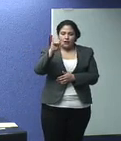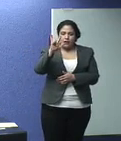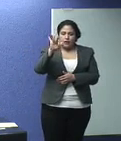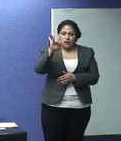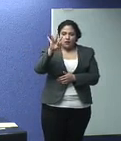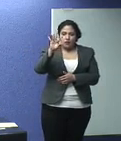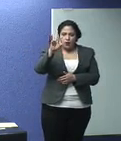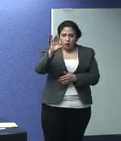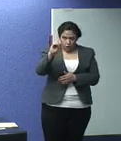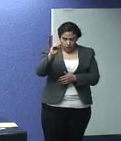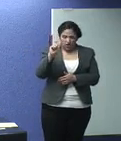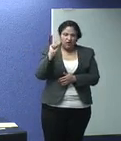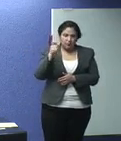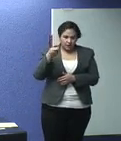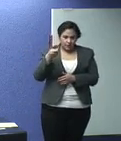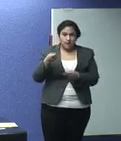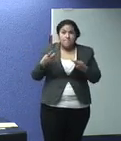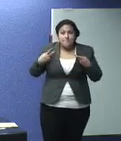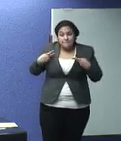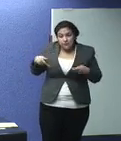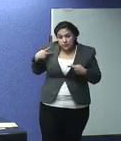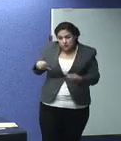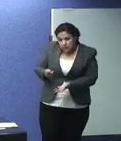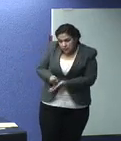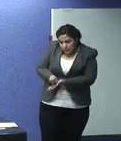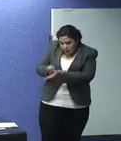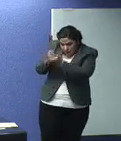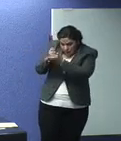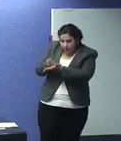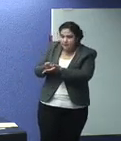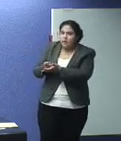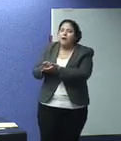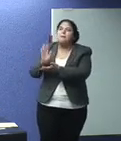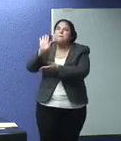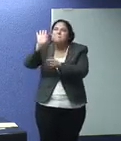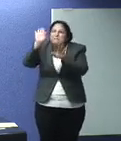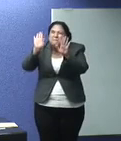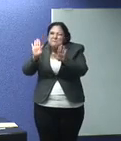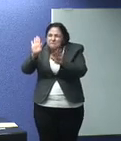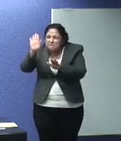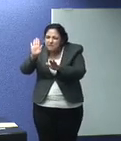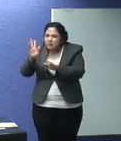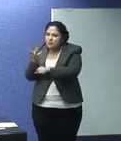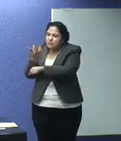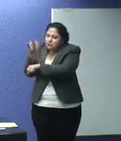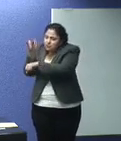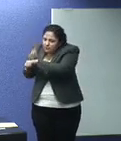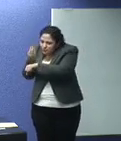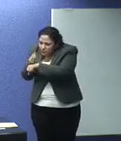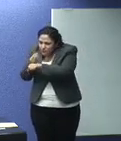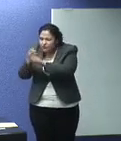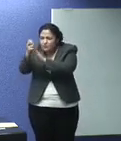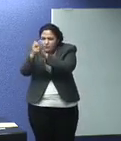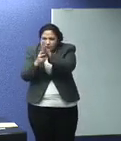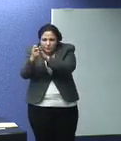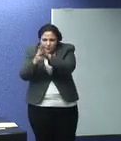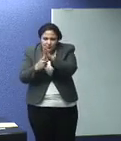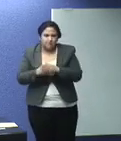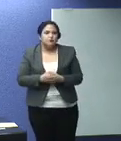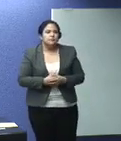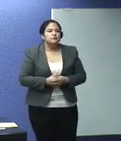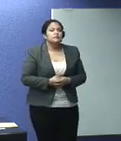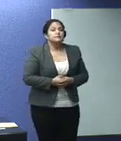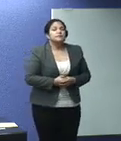vez rehabilitadas las personas pueden ser funcionales o productivas. Digamos que esa es como la principal premisa.